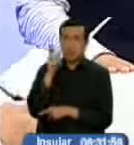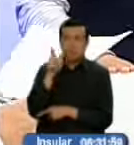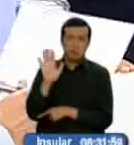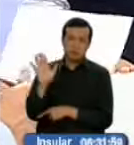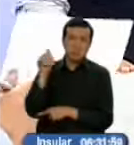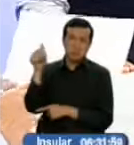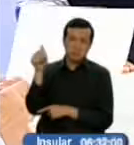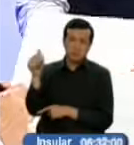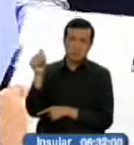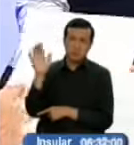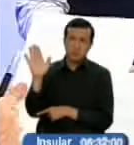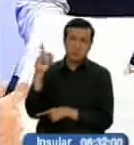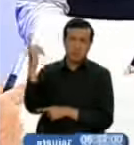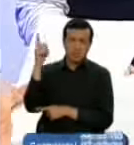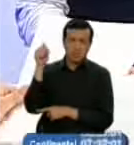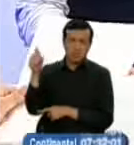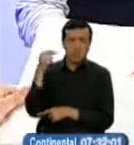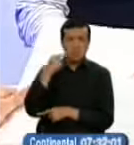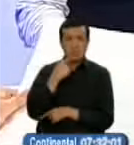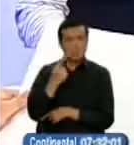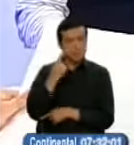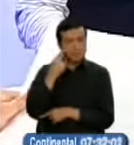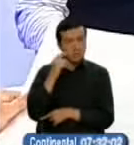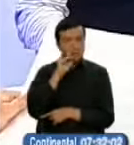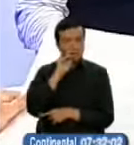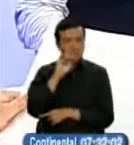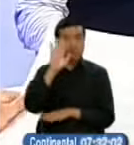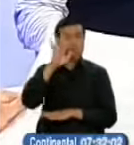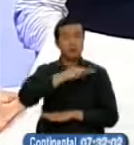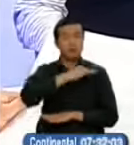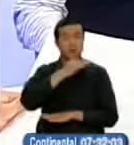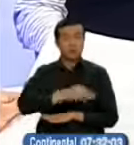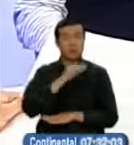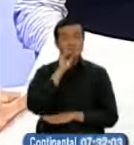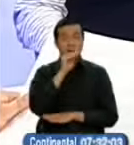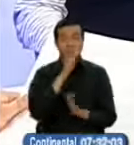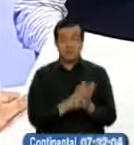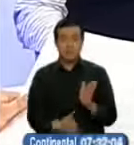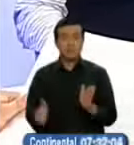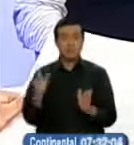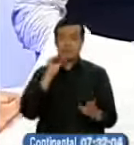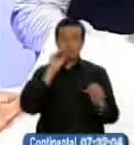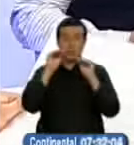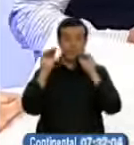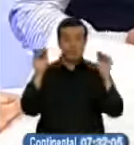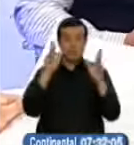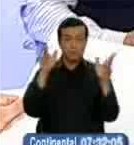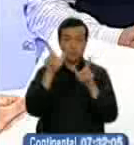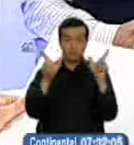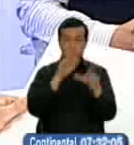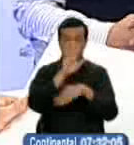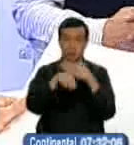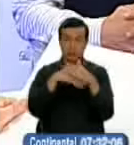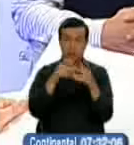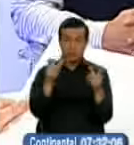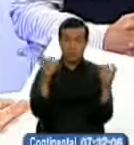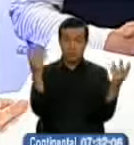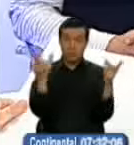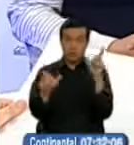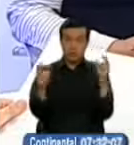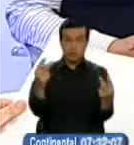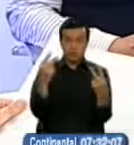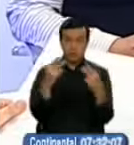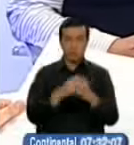se defiende muy solo. Estamos diciendo lo siguiente en el pacto ético, que además, eso quiero que sepa la teleaudiencia,